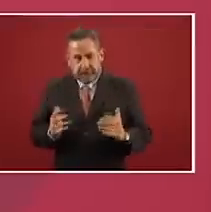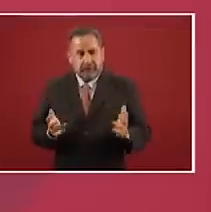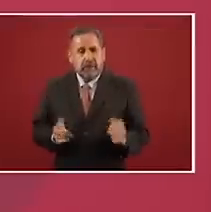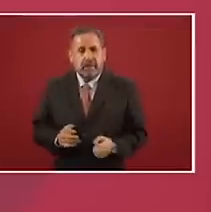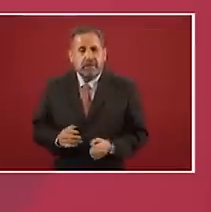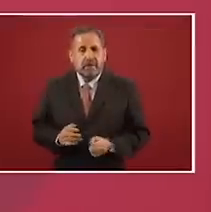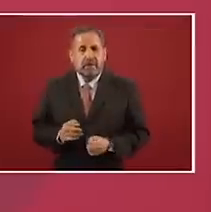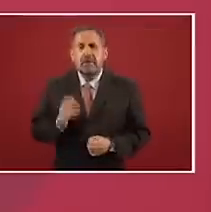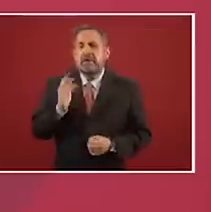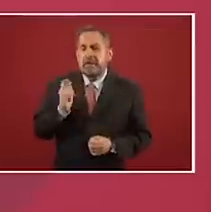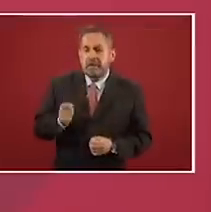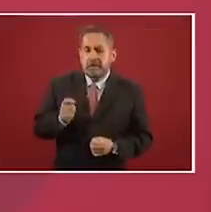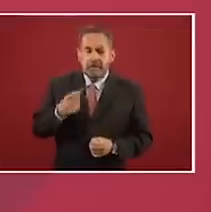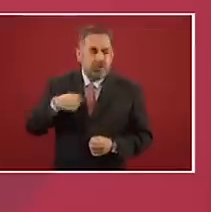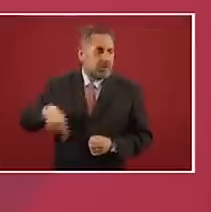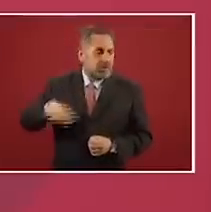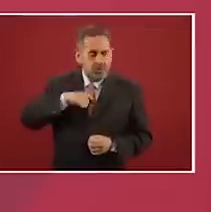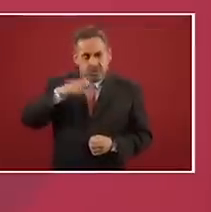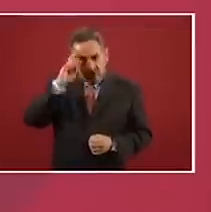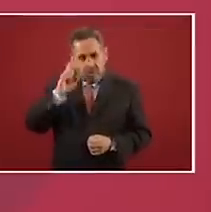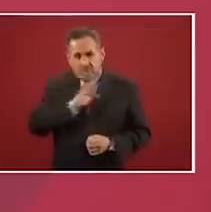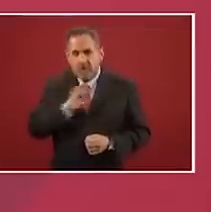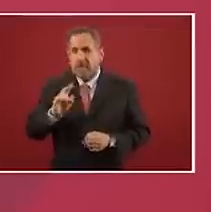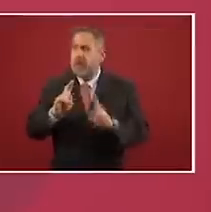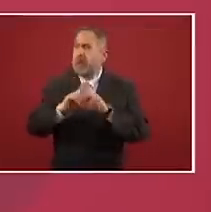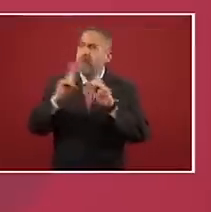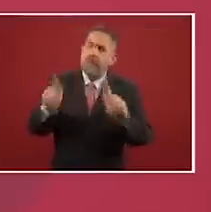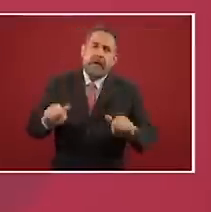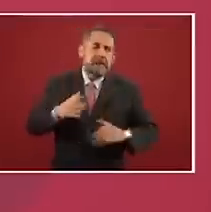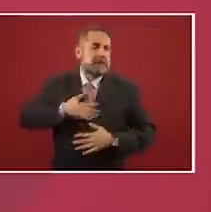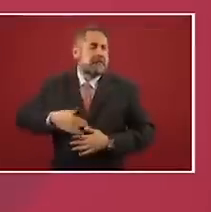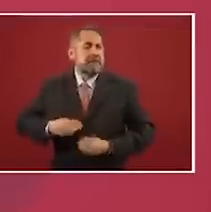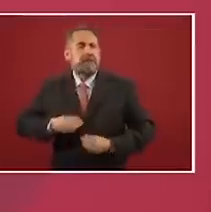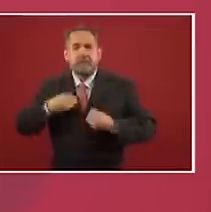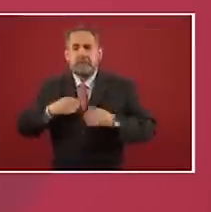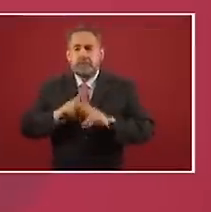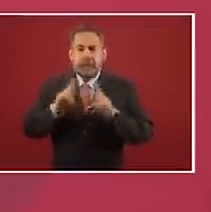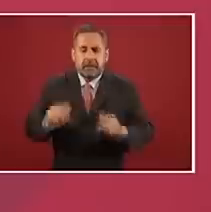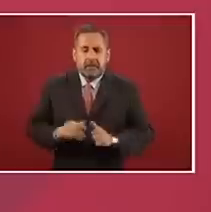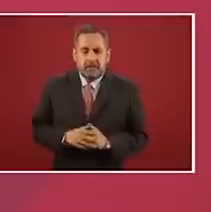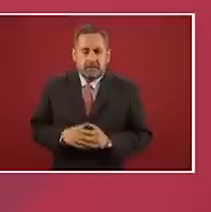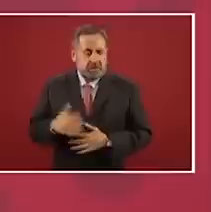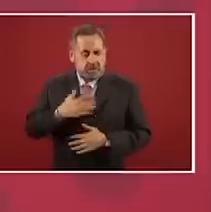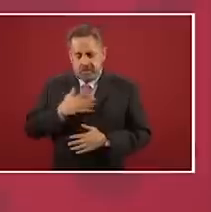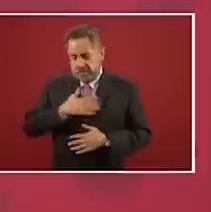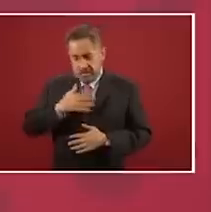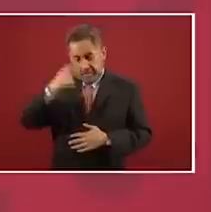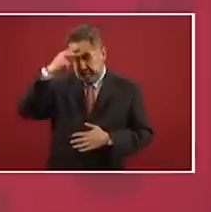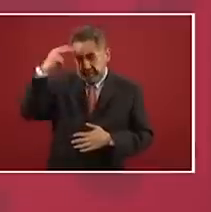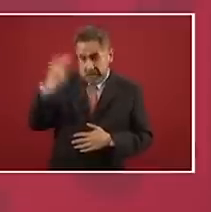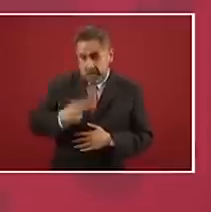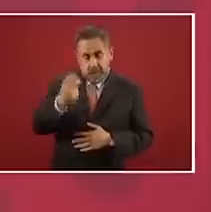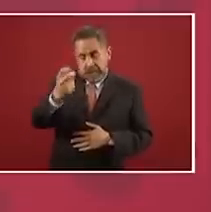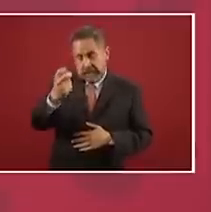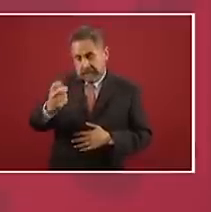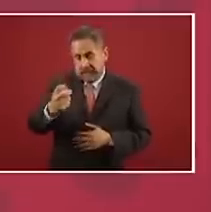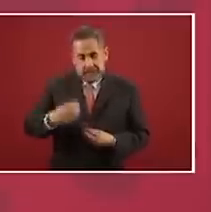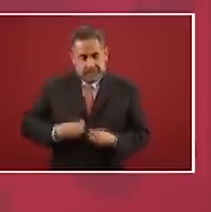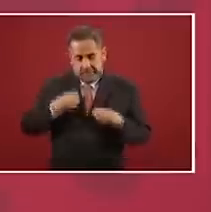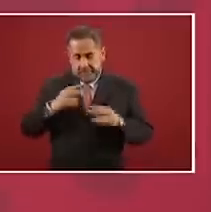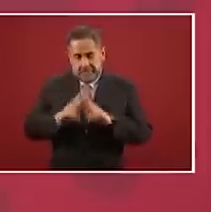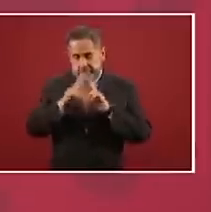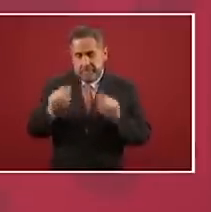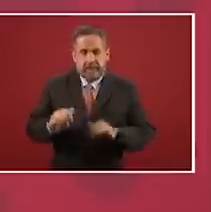que podamos vivir en paz. La postura de México es esa,